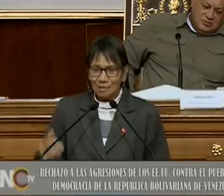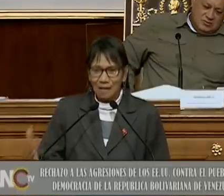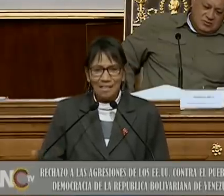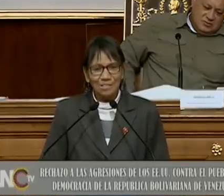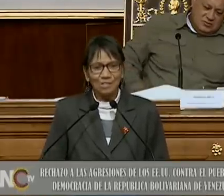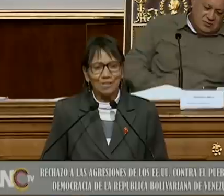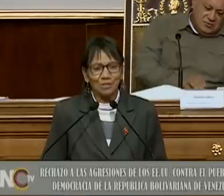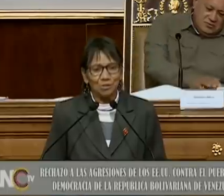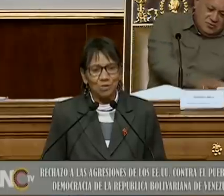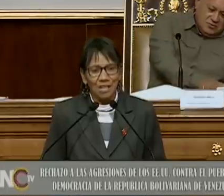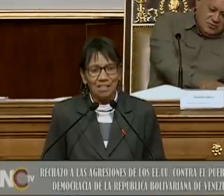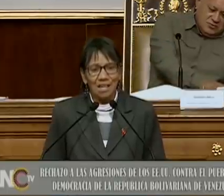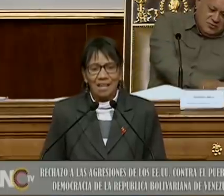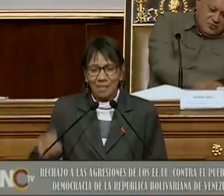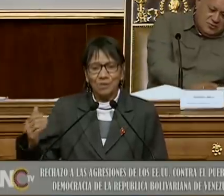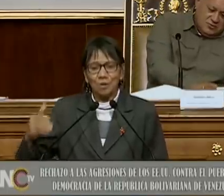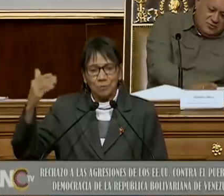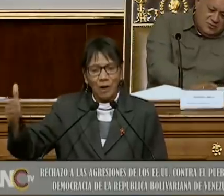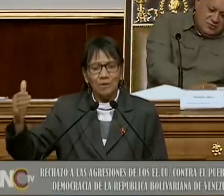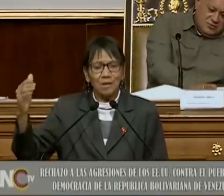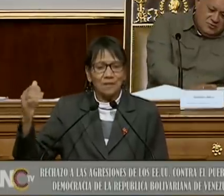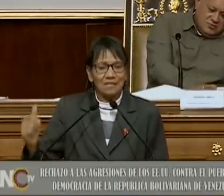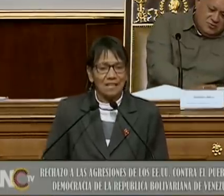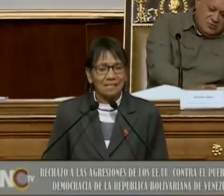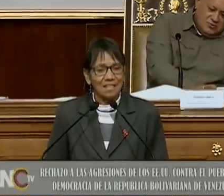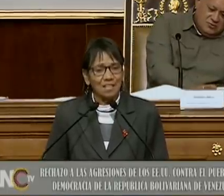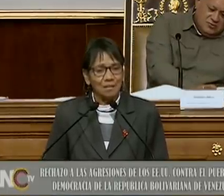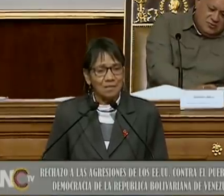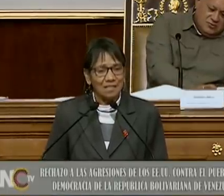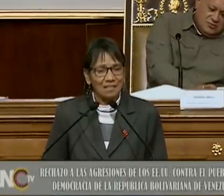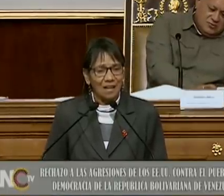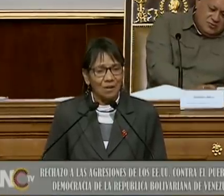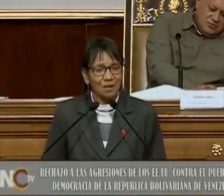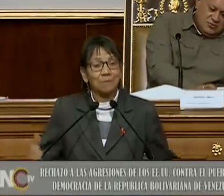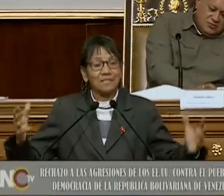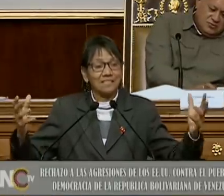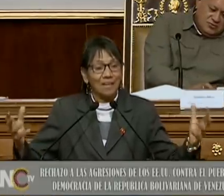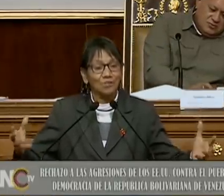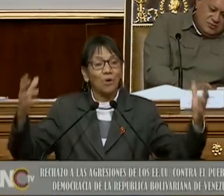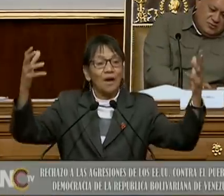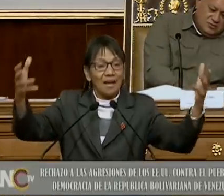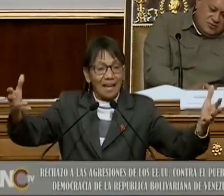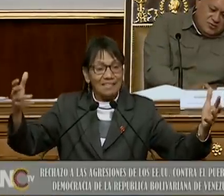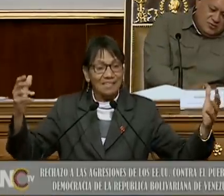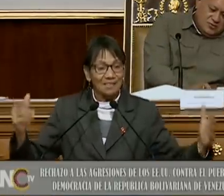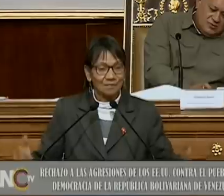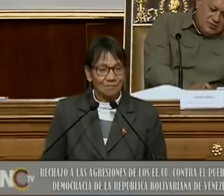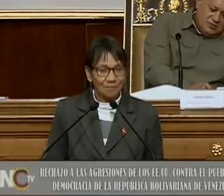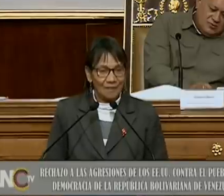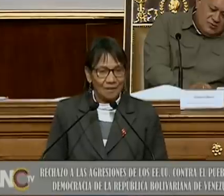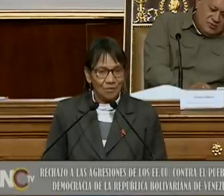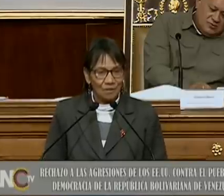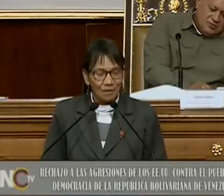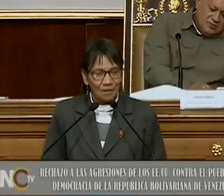a la Asamblea Nacional Constituyente, que nuestro pueblo está allí representado. Representado no,